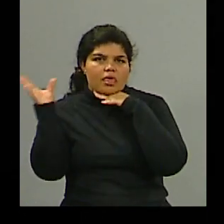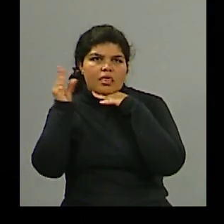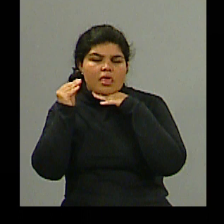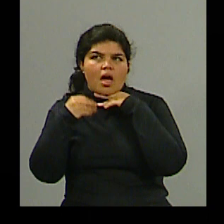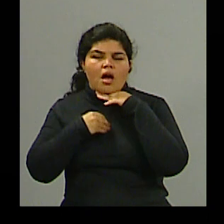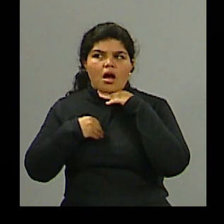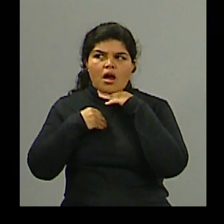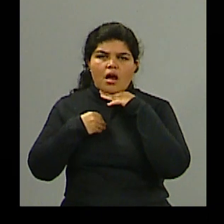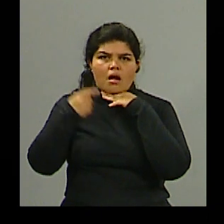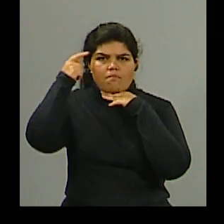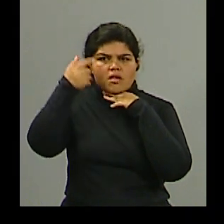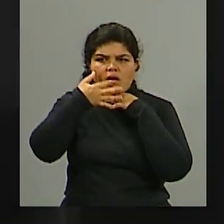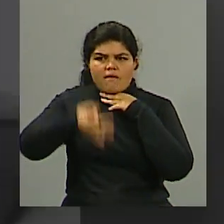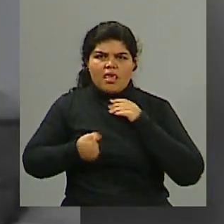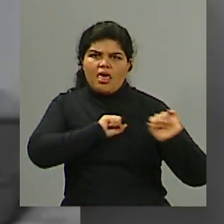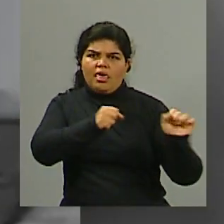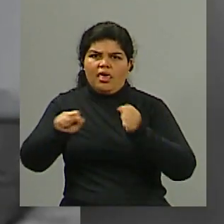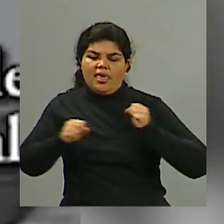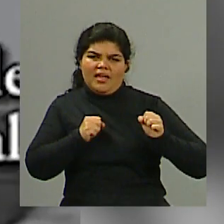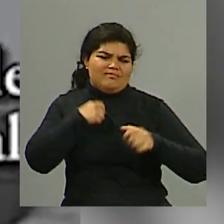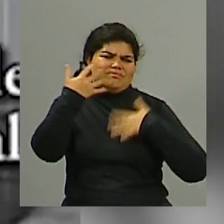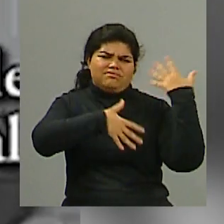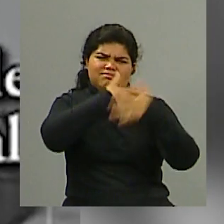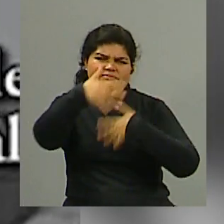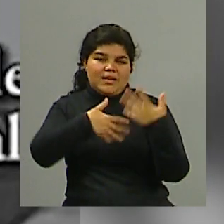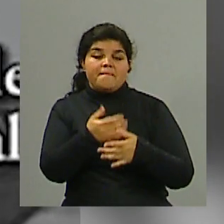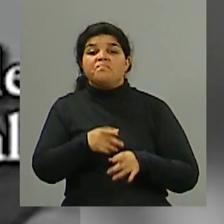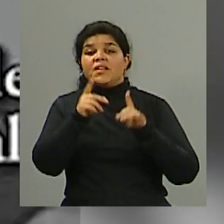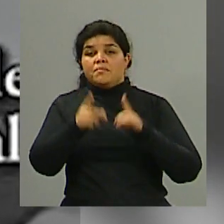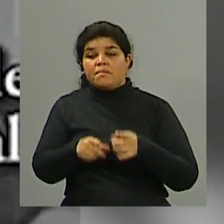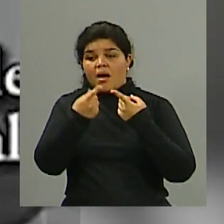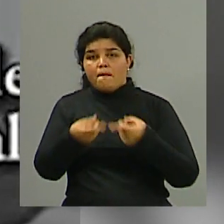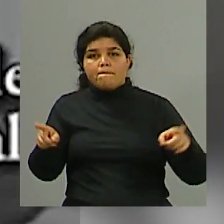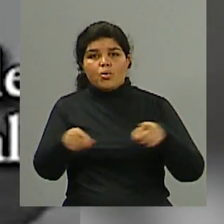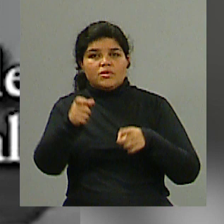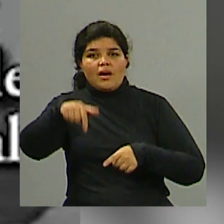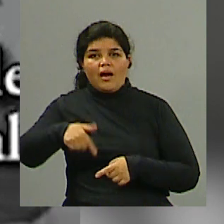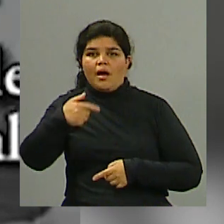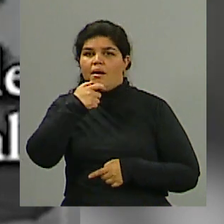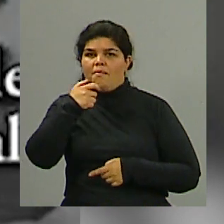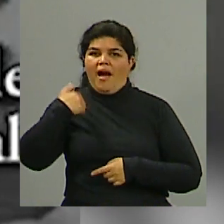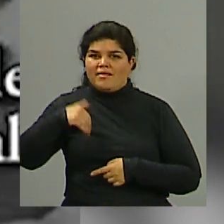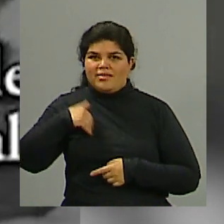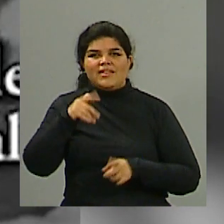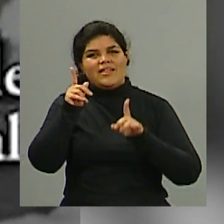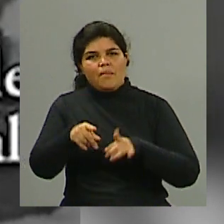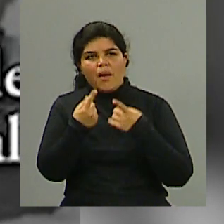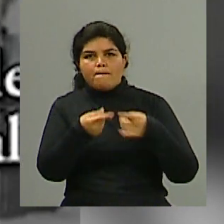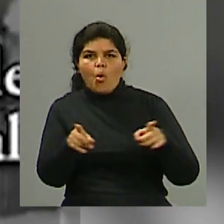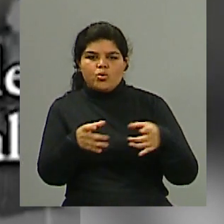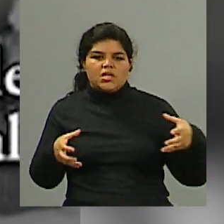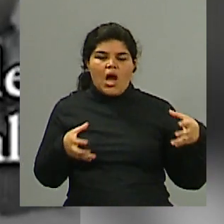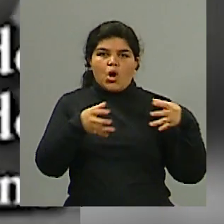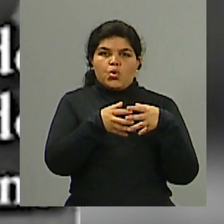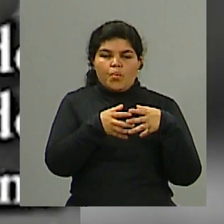Argentina radioteatro, bandas, orquestas de música, todo se transmitía de una manera especial. Hubo también hasta